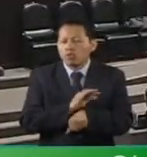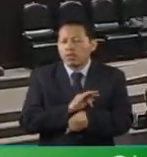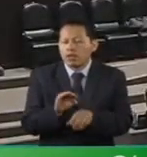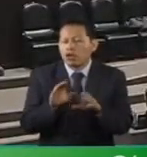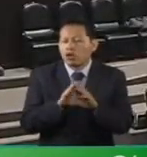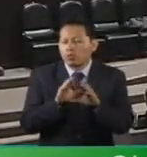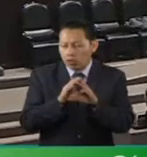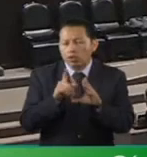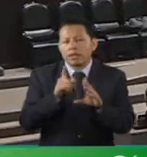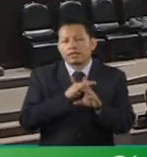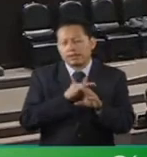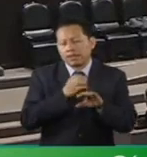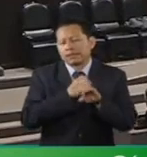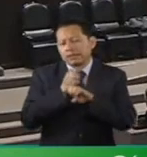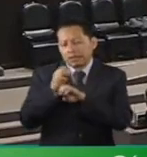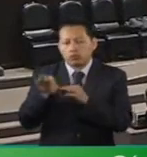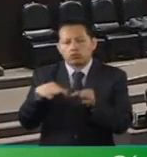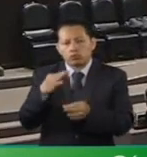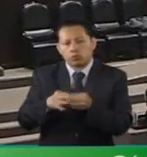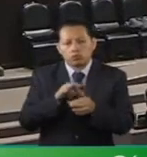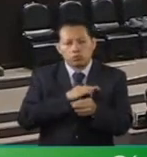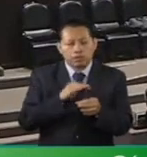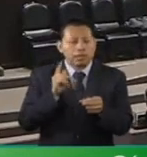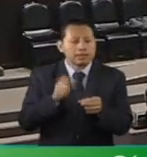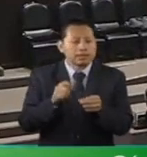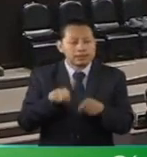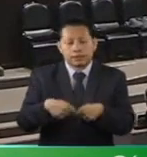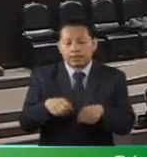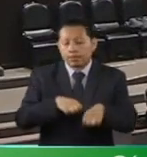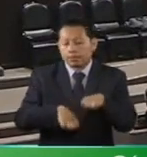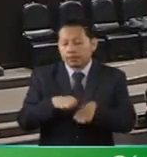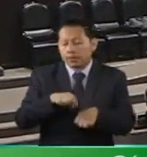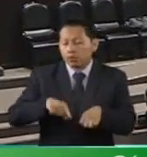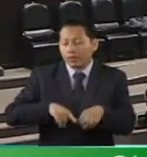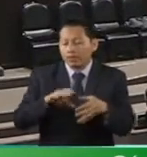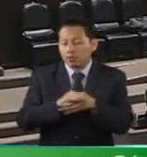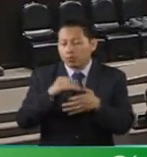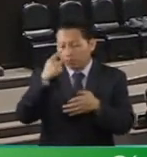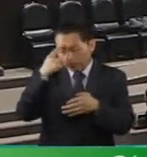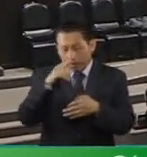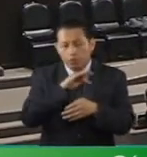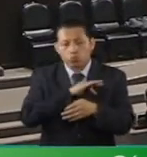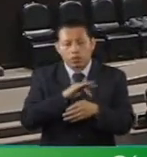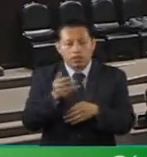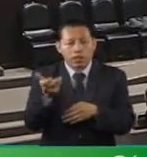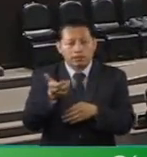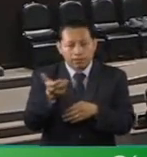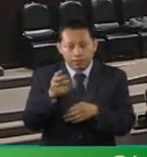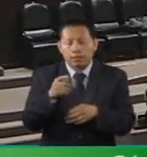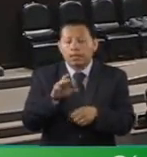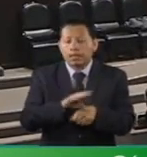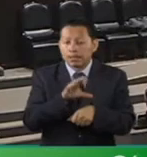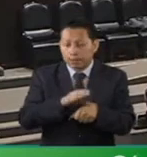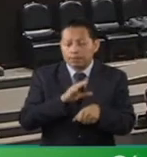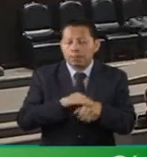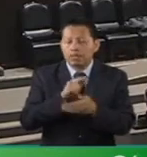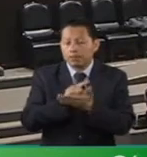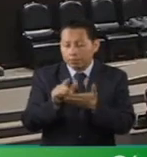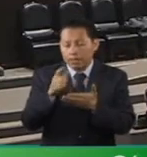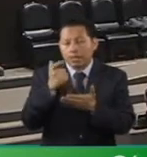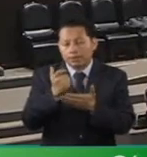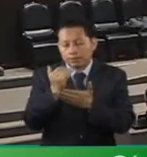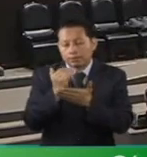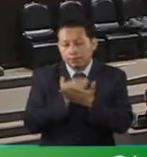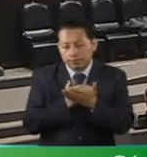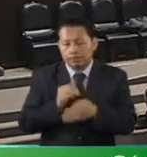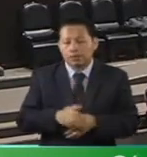las capacidades estatales darle herramientas a la empresa del Estado para que pueda generarle Electricidad más limpia y menos costosa